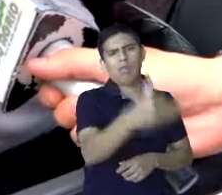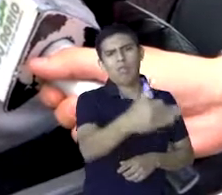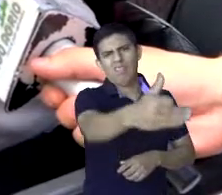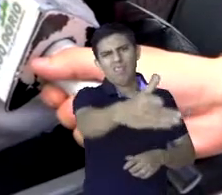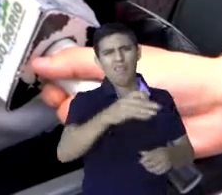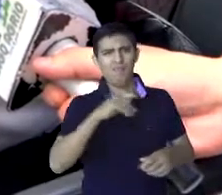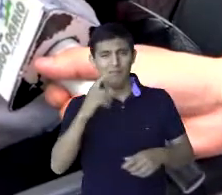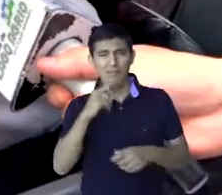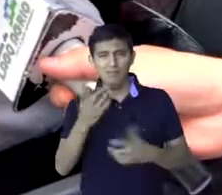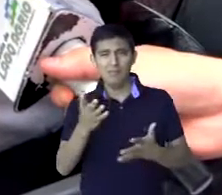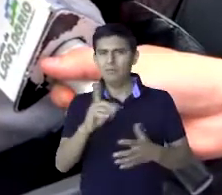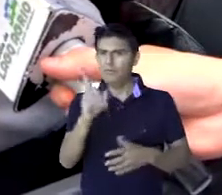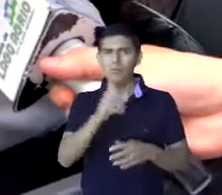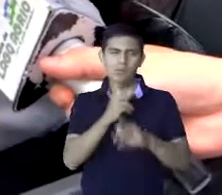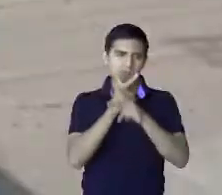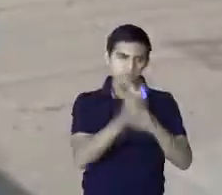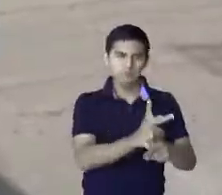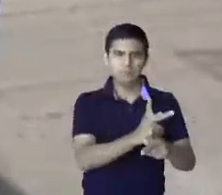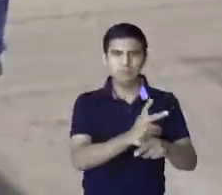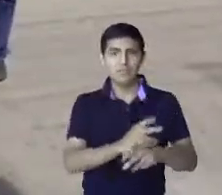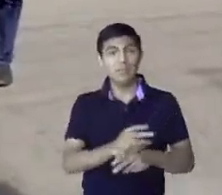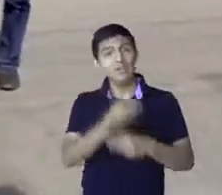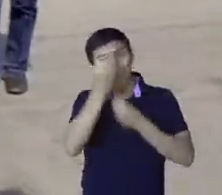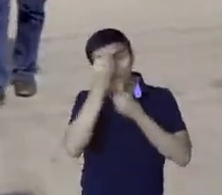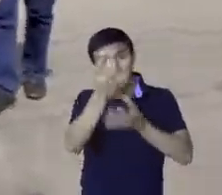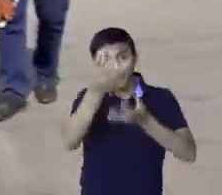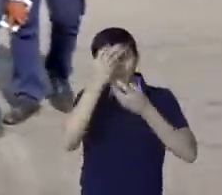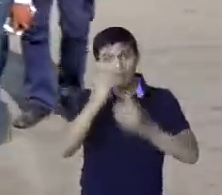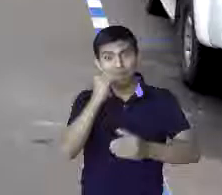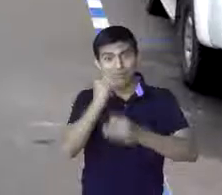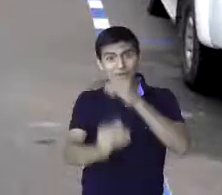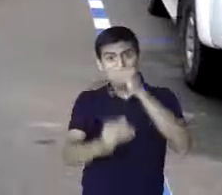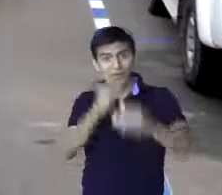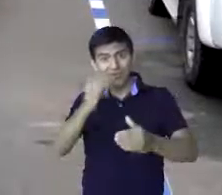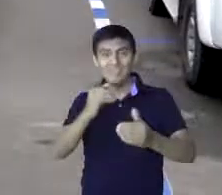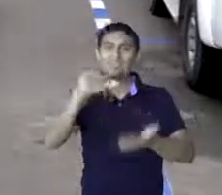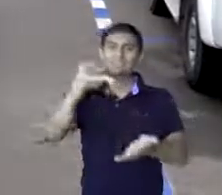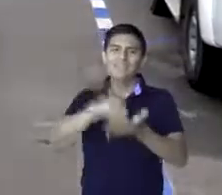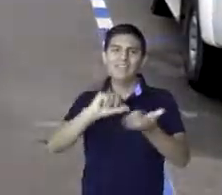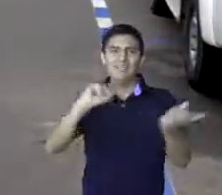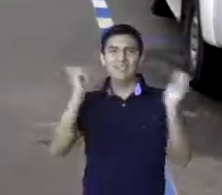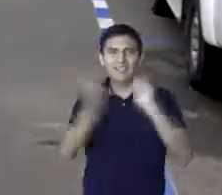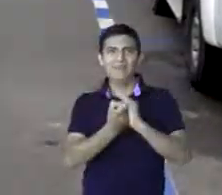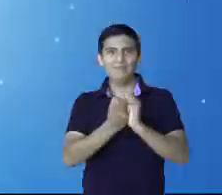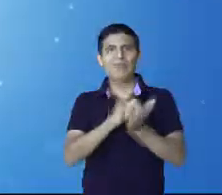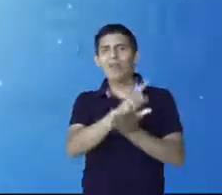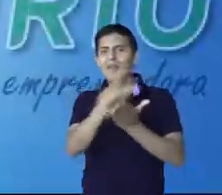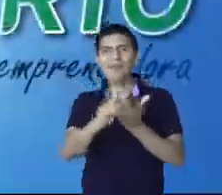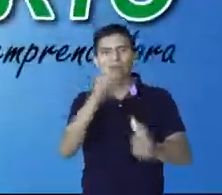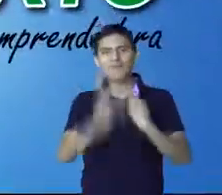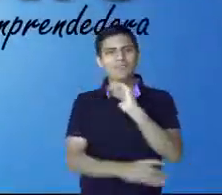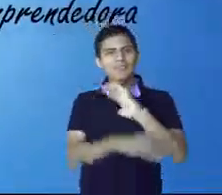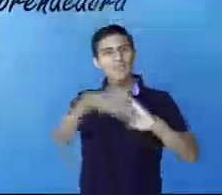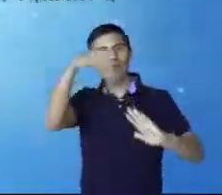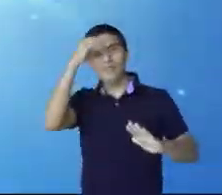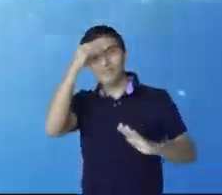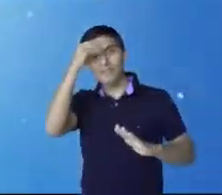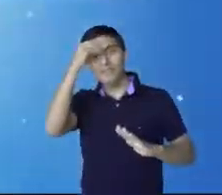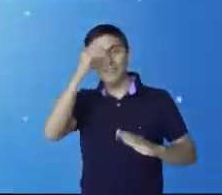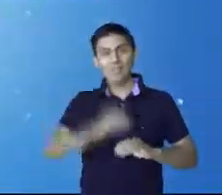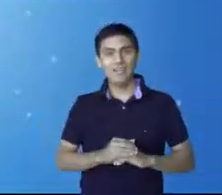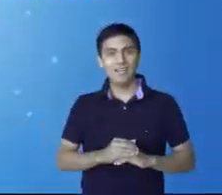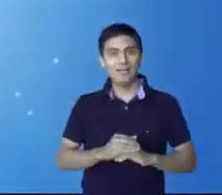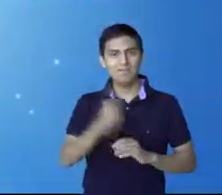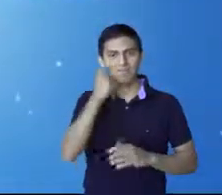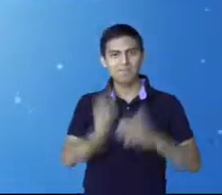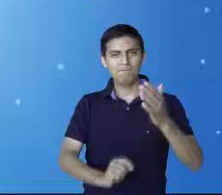estacionen en zonas que no deben. Es bueno que te enteres qué estamos haciendo por nuestra ciudad. Lago Agrio, tierra de